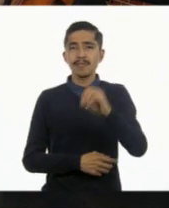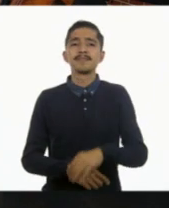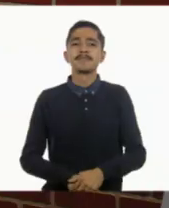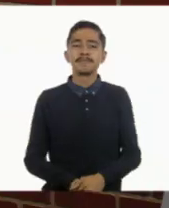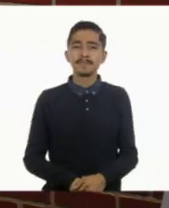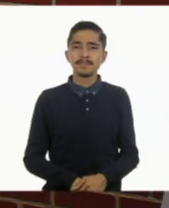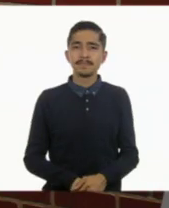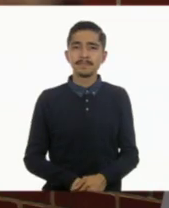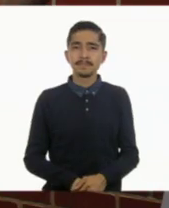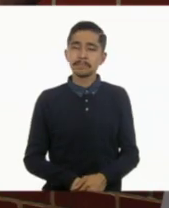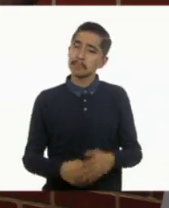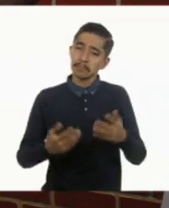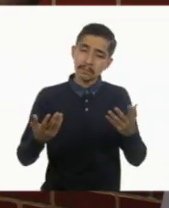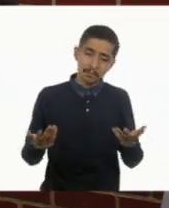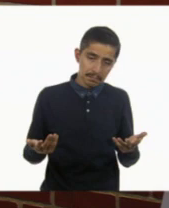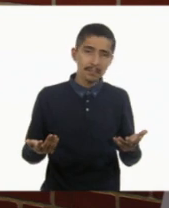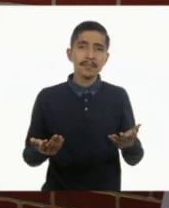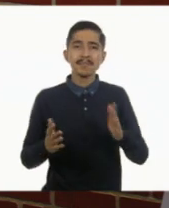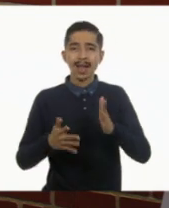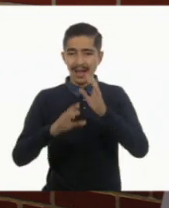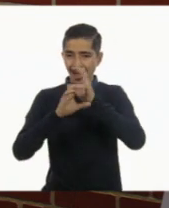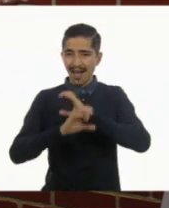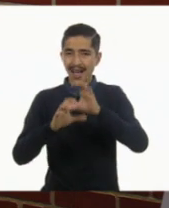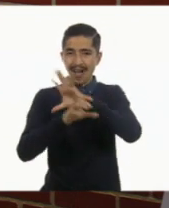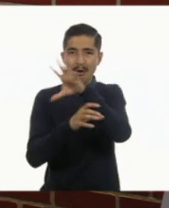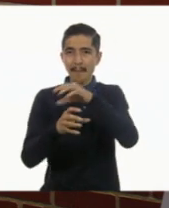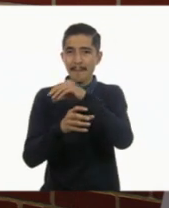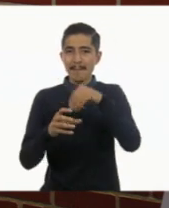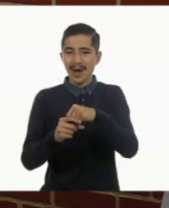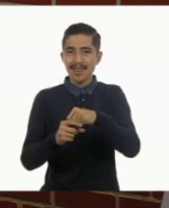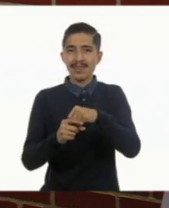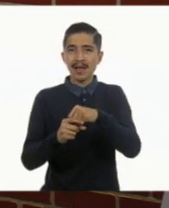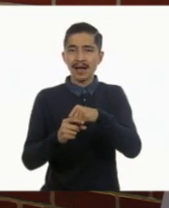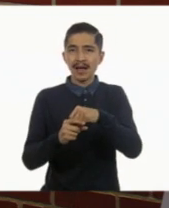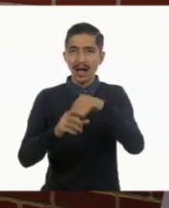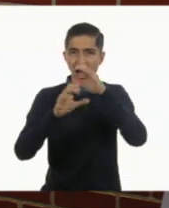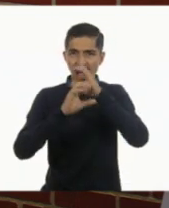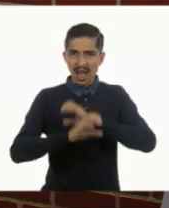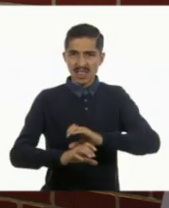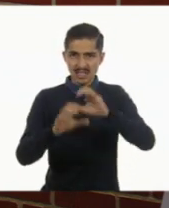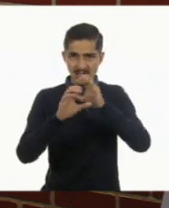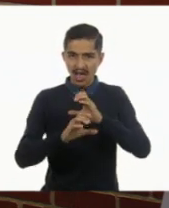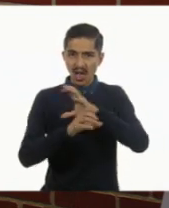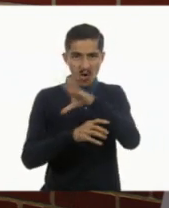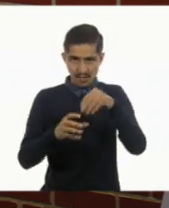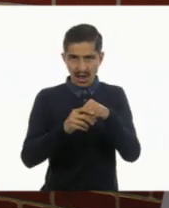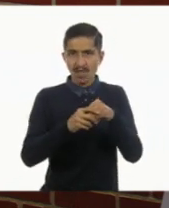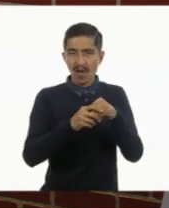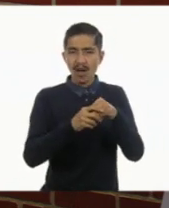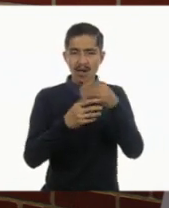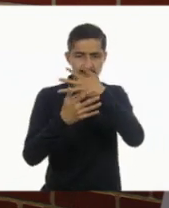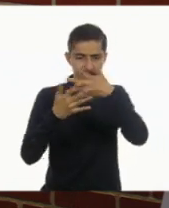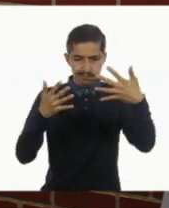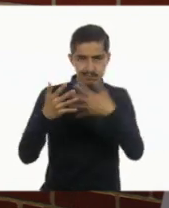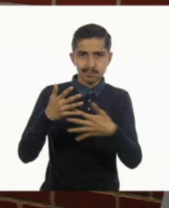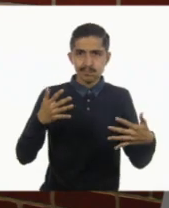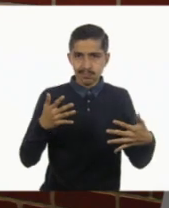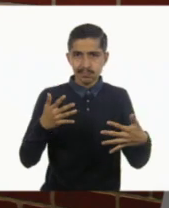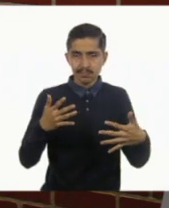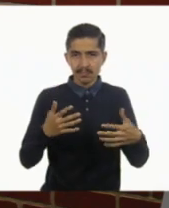do. Bueno, pues ya la entonamos completa. ¿Se atreven a cantarla de arriba abajo? Estoy seguro que